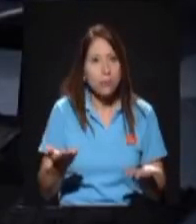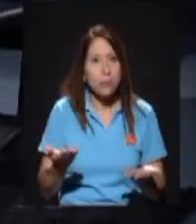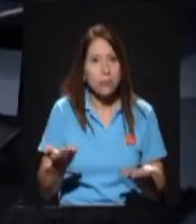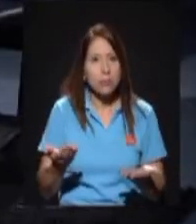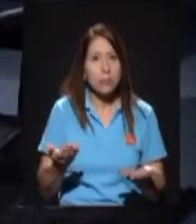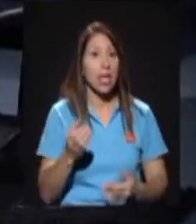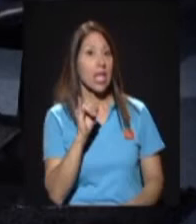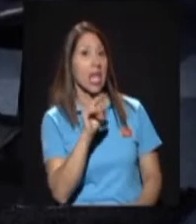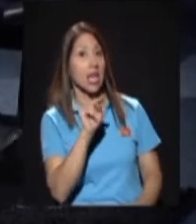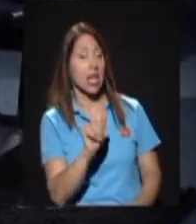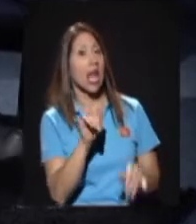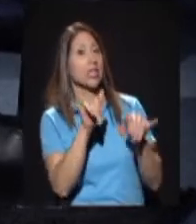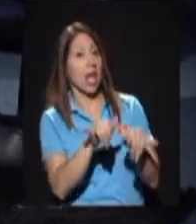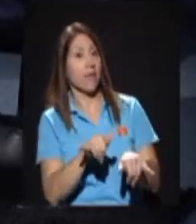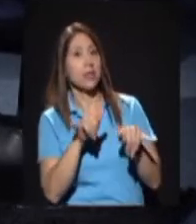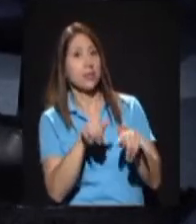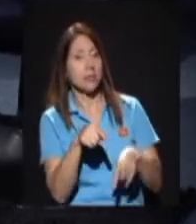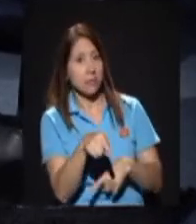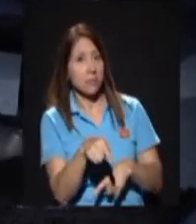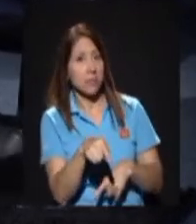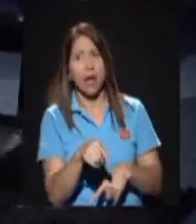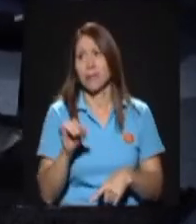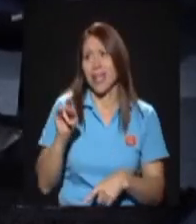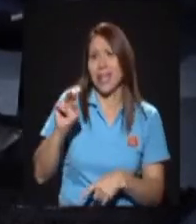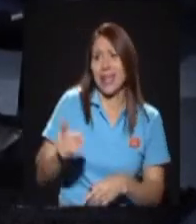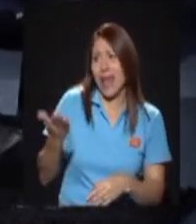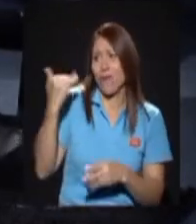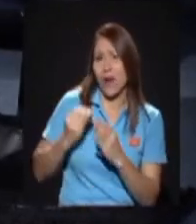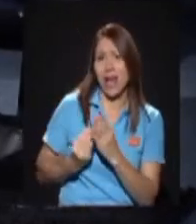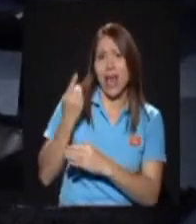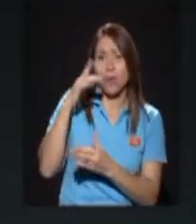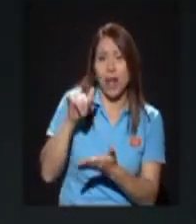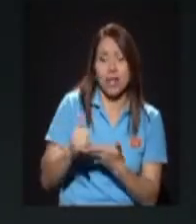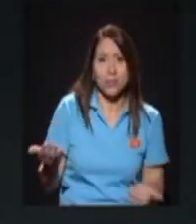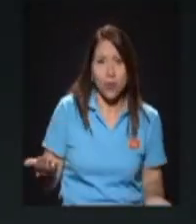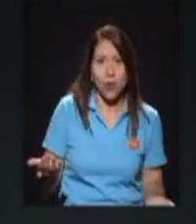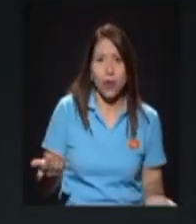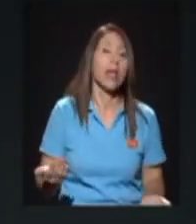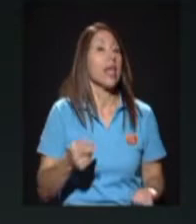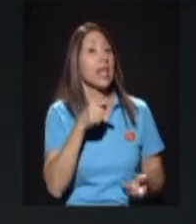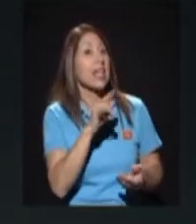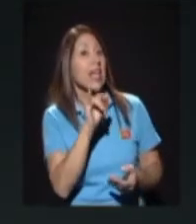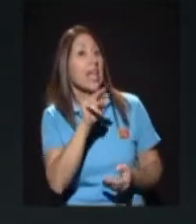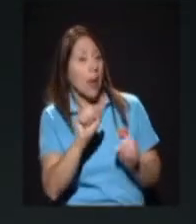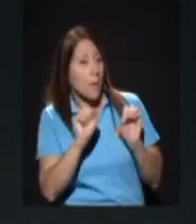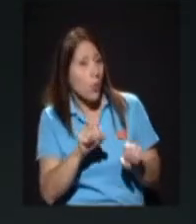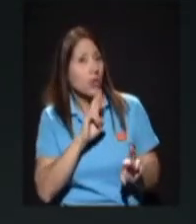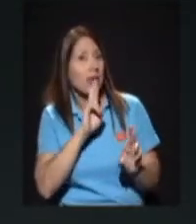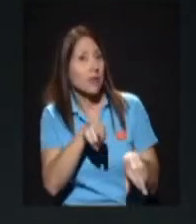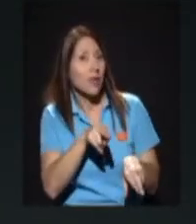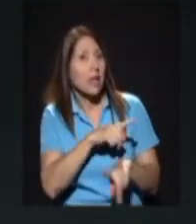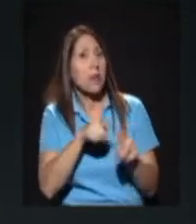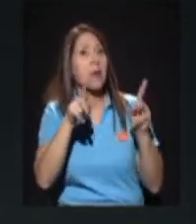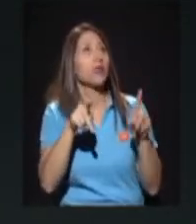Pero, y el INA estaba ahí, es decir, claro, vino el INA desde fue antes creado para eso. Y pudo ser la respuesta, pero que todo el mundo volvió